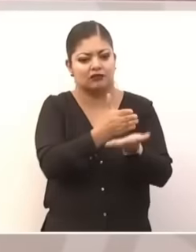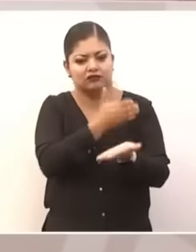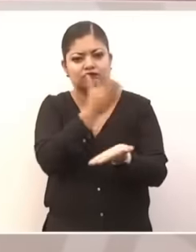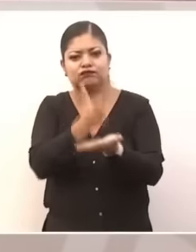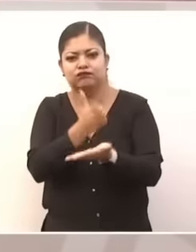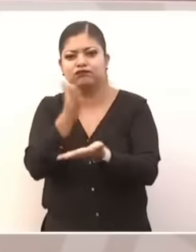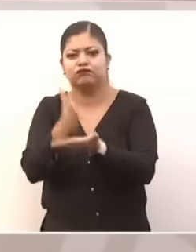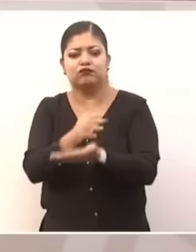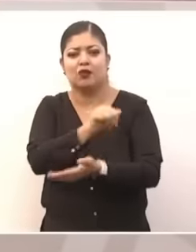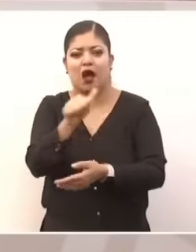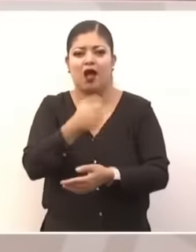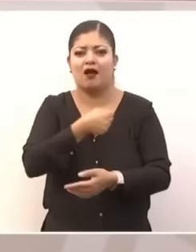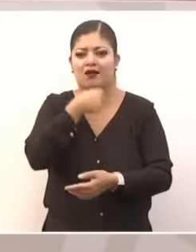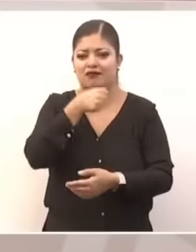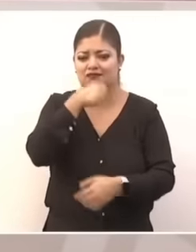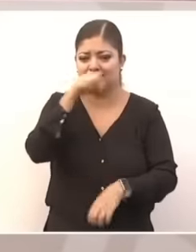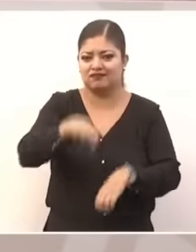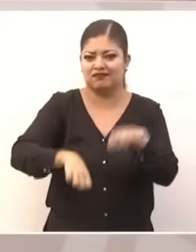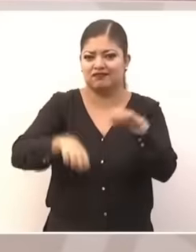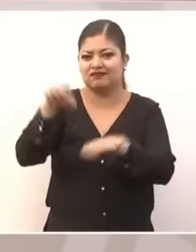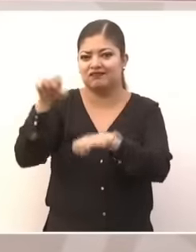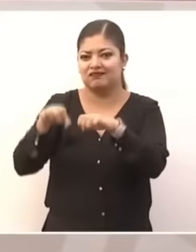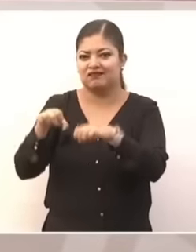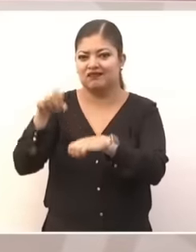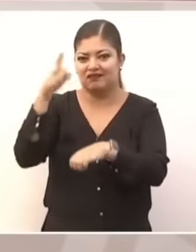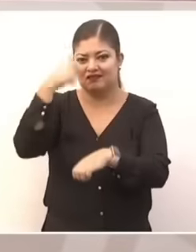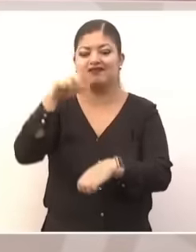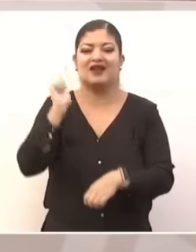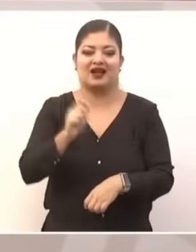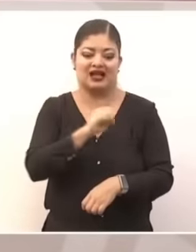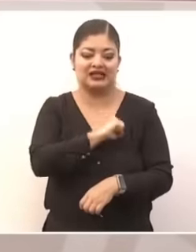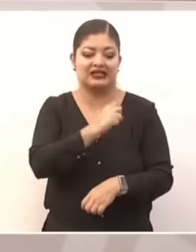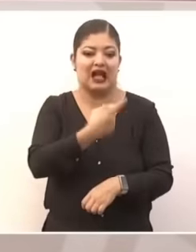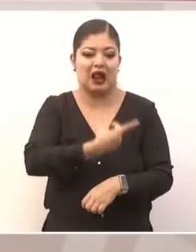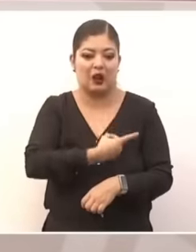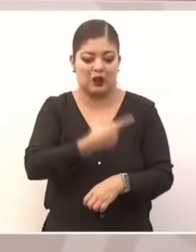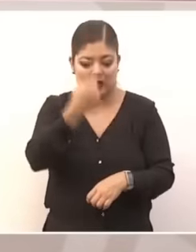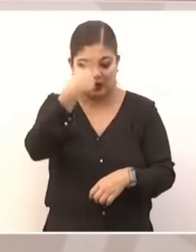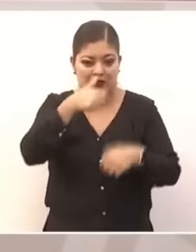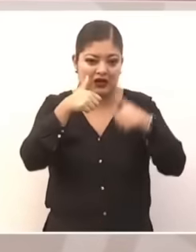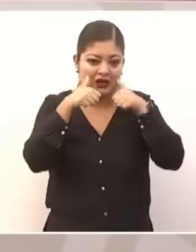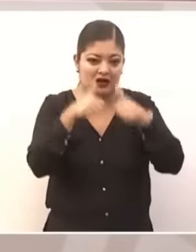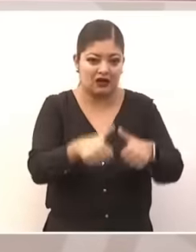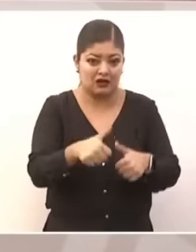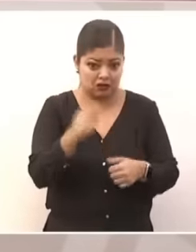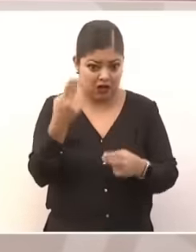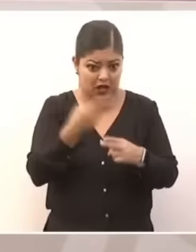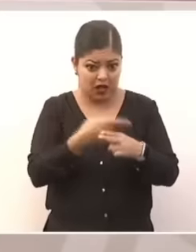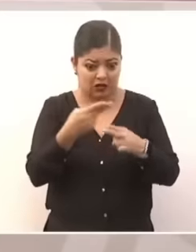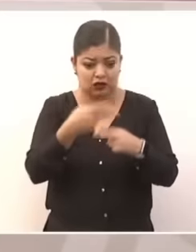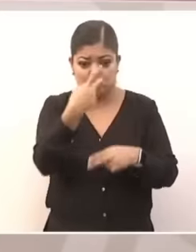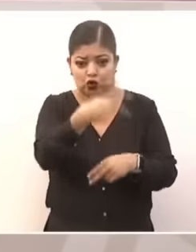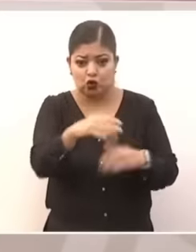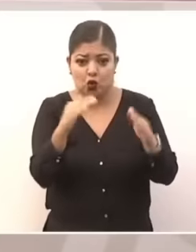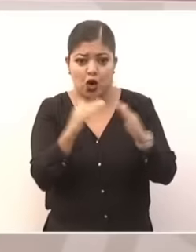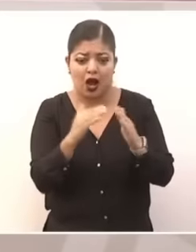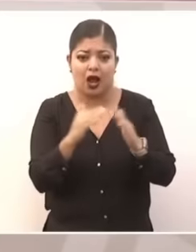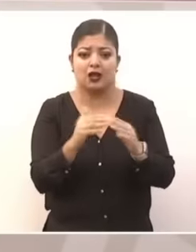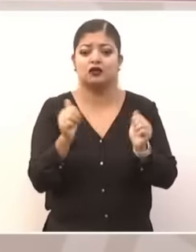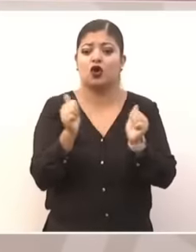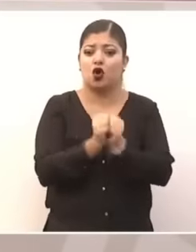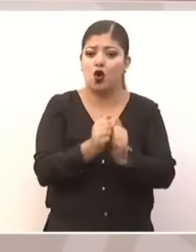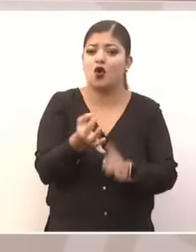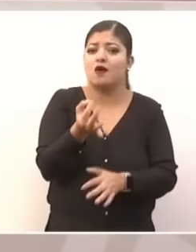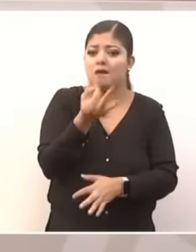los adultos mayores para llevar la salud hasta el domicilio, si es necesario, hasta los